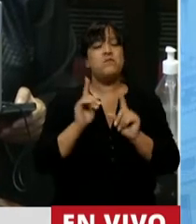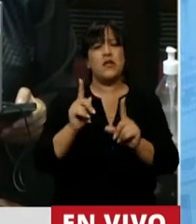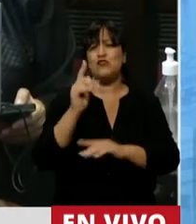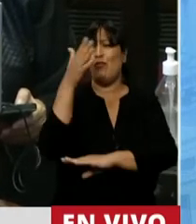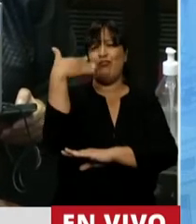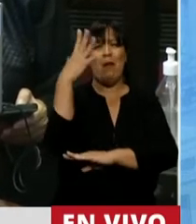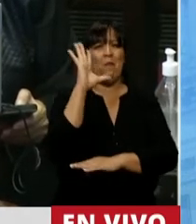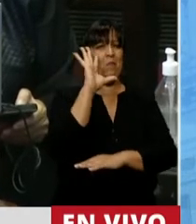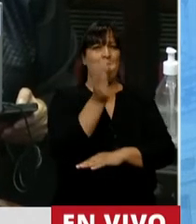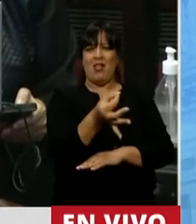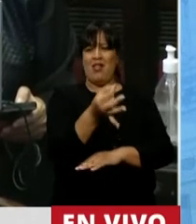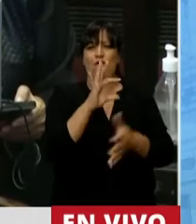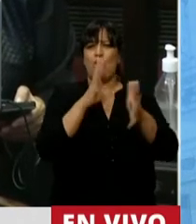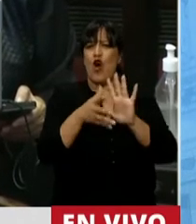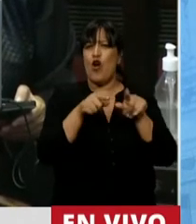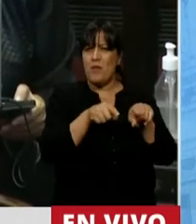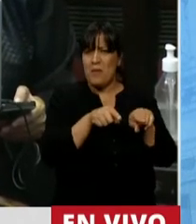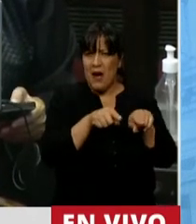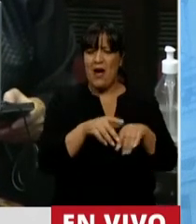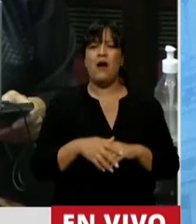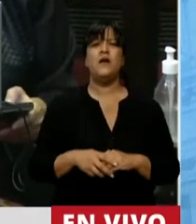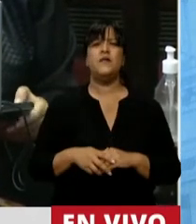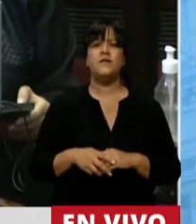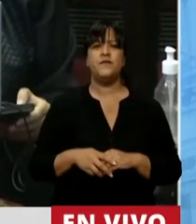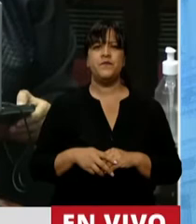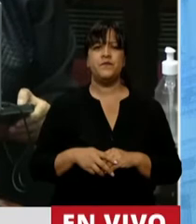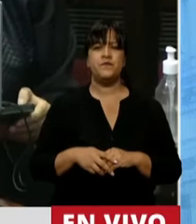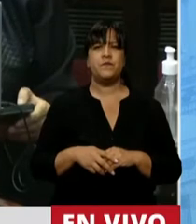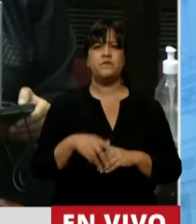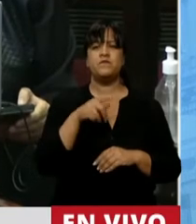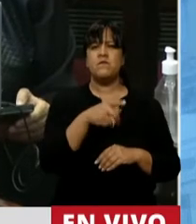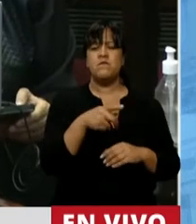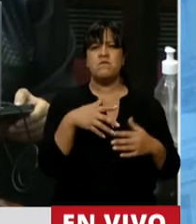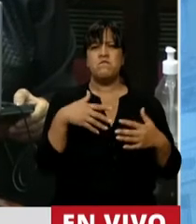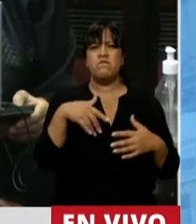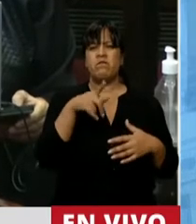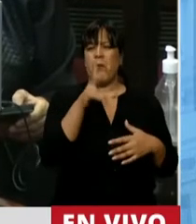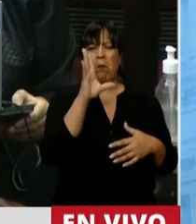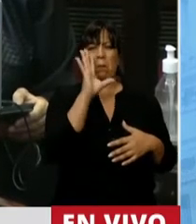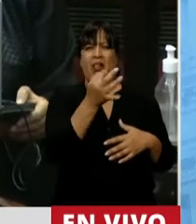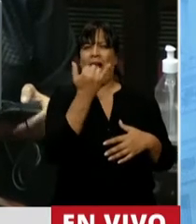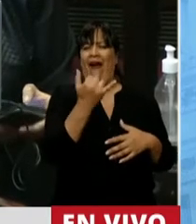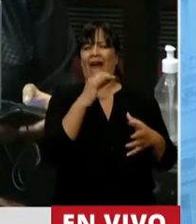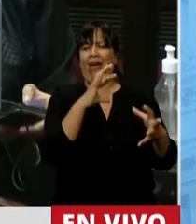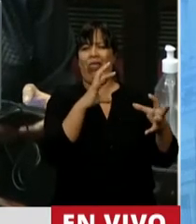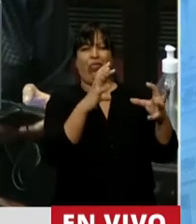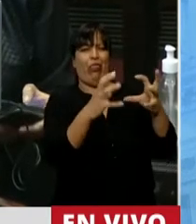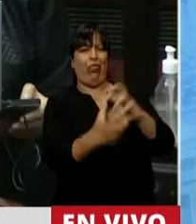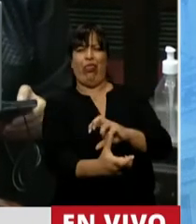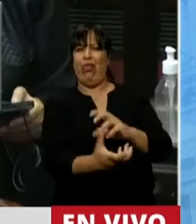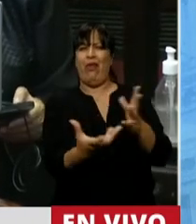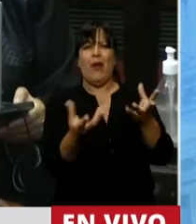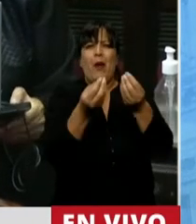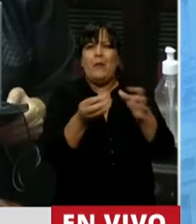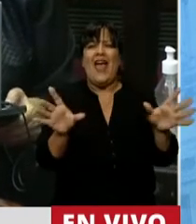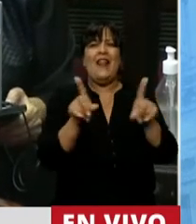todas vistas y a todas luces está cada vez más opaco, más desteñido, ha